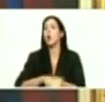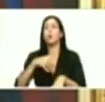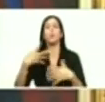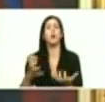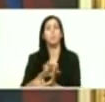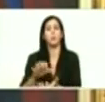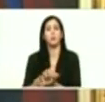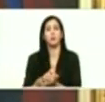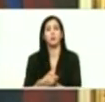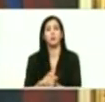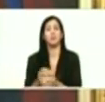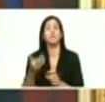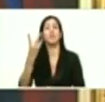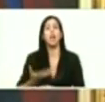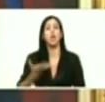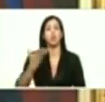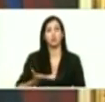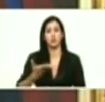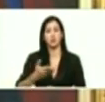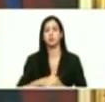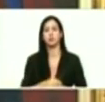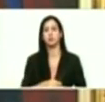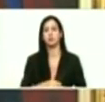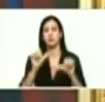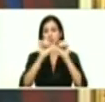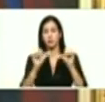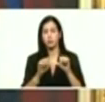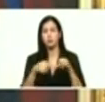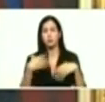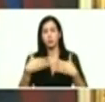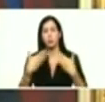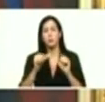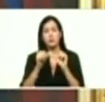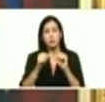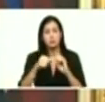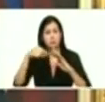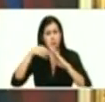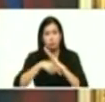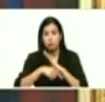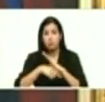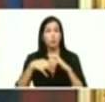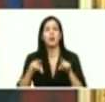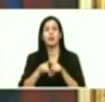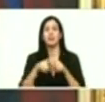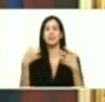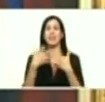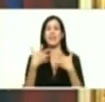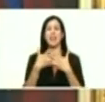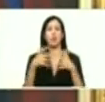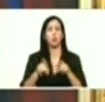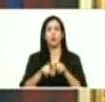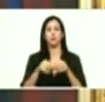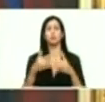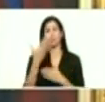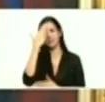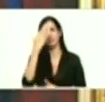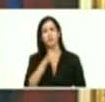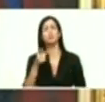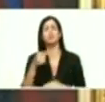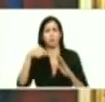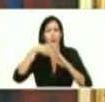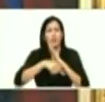y bueno se nos vulneraron sistemas y cuando nos metimos más en la guerra a fondo es como la guerra pues ustedes saben más porque la estudian